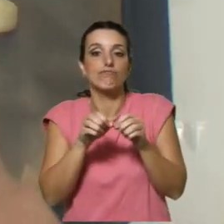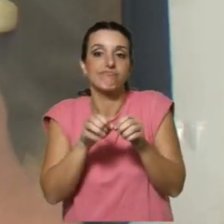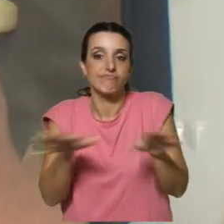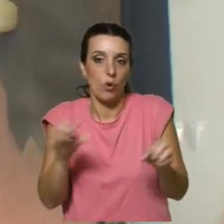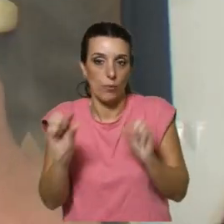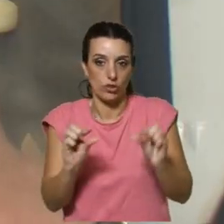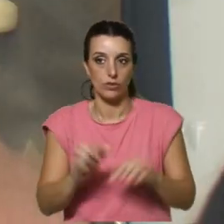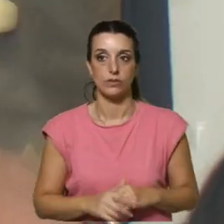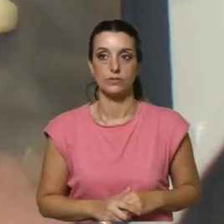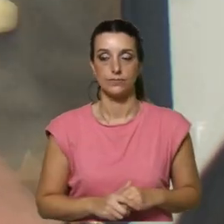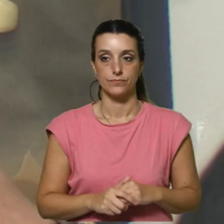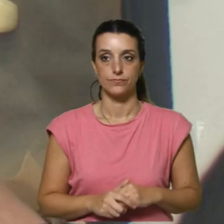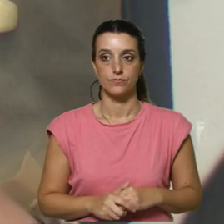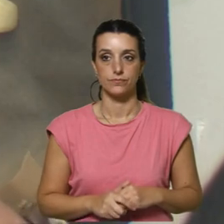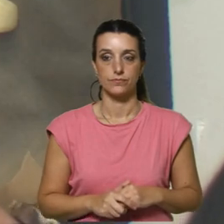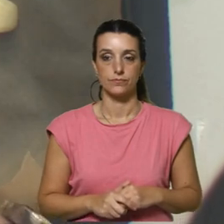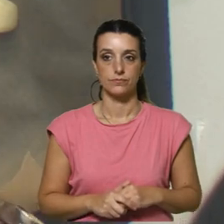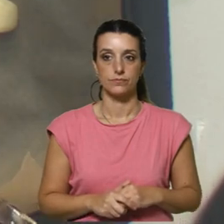poquito.